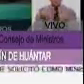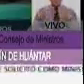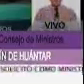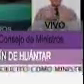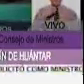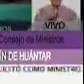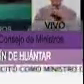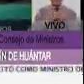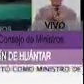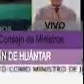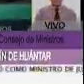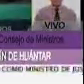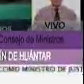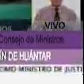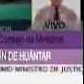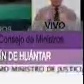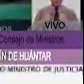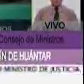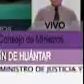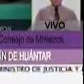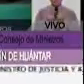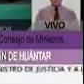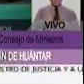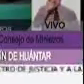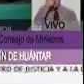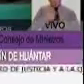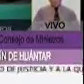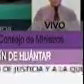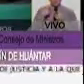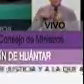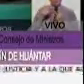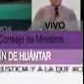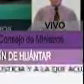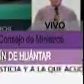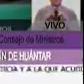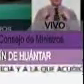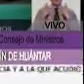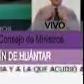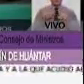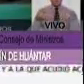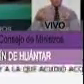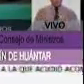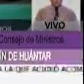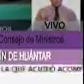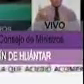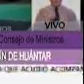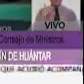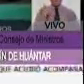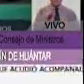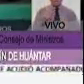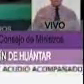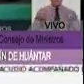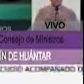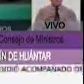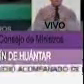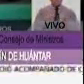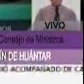avances del caso. Yo he tenido personalmente varias reuniones con los partidos, con los representantes de los